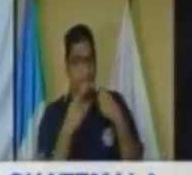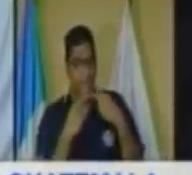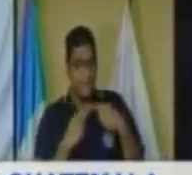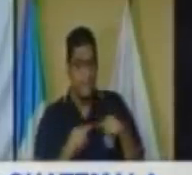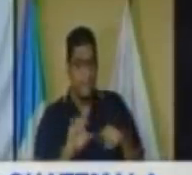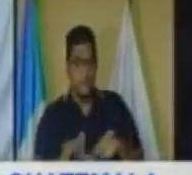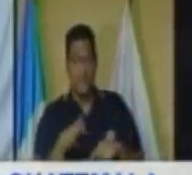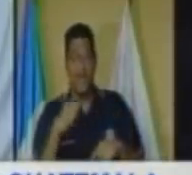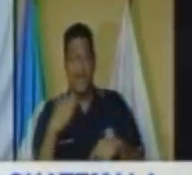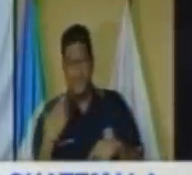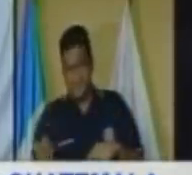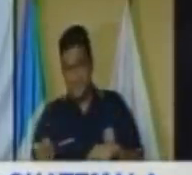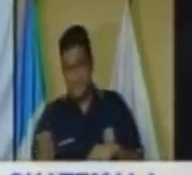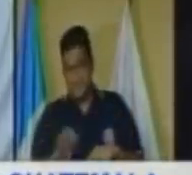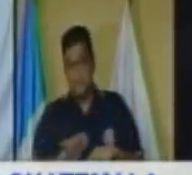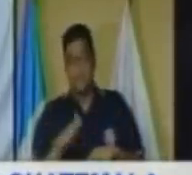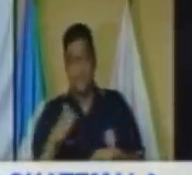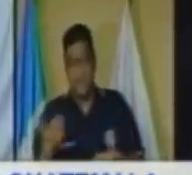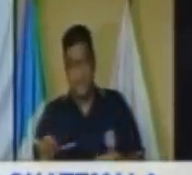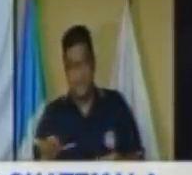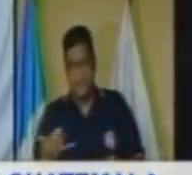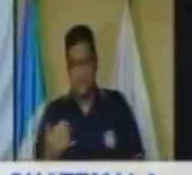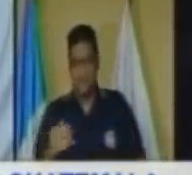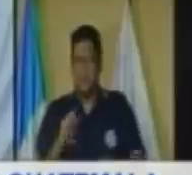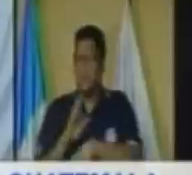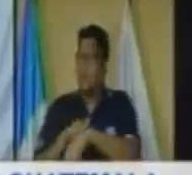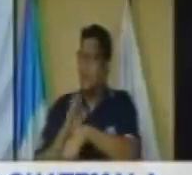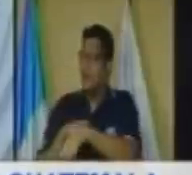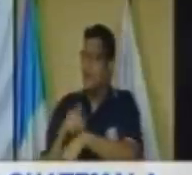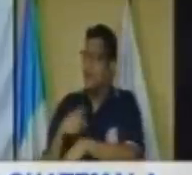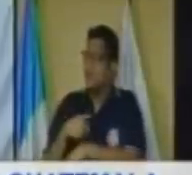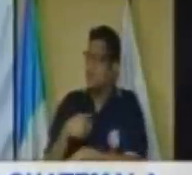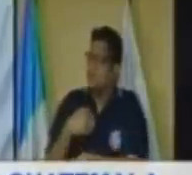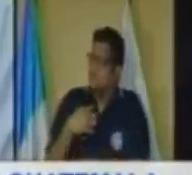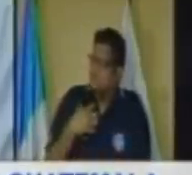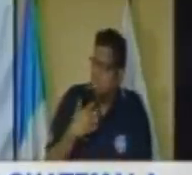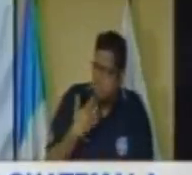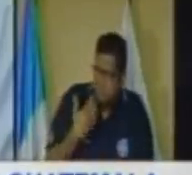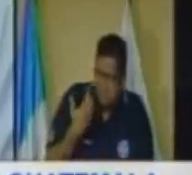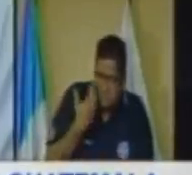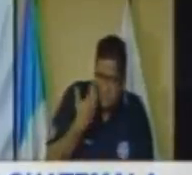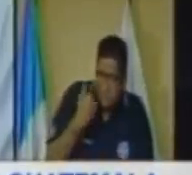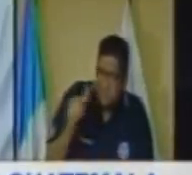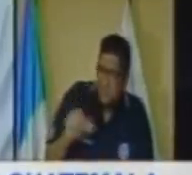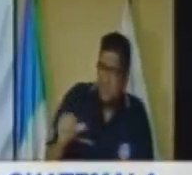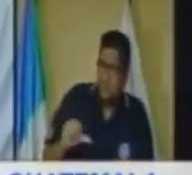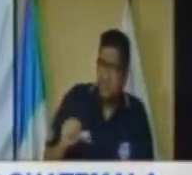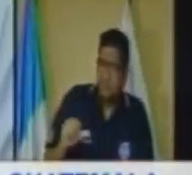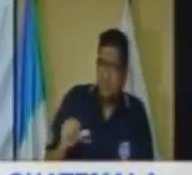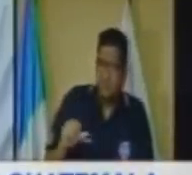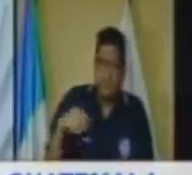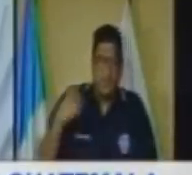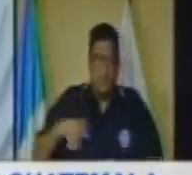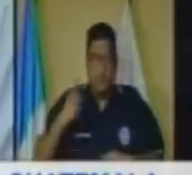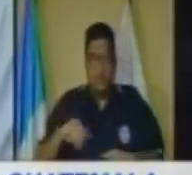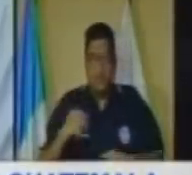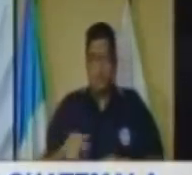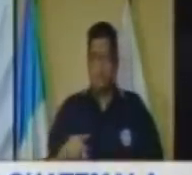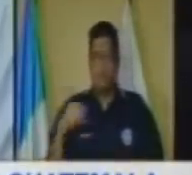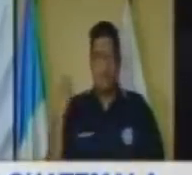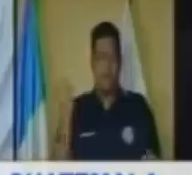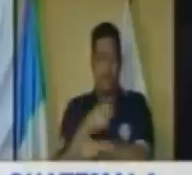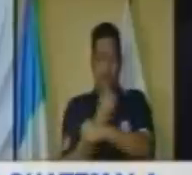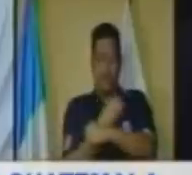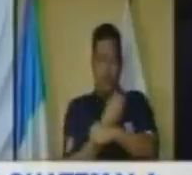privado. Ahí lo atendieron, nosotros inmediatamente, como sabíamos que estaba en cuarentena, le tomamos la prueba por los síntomas que